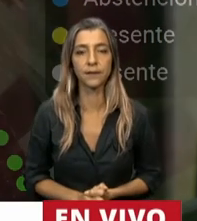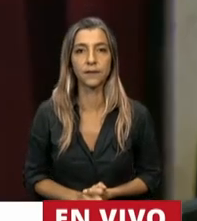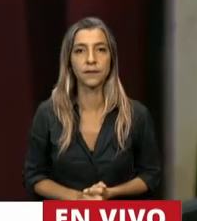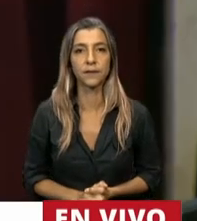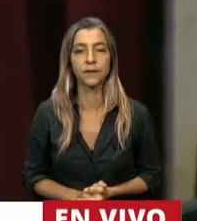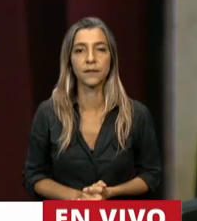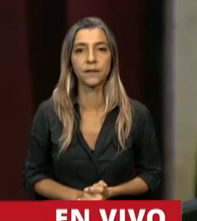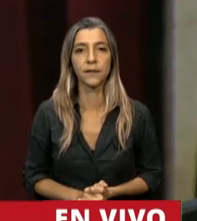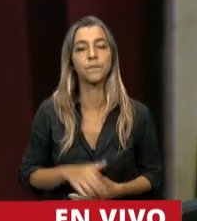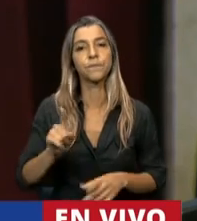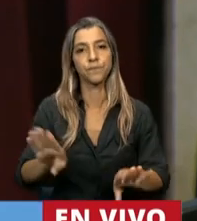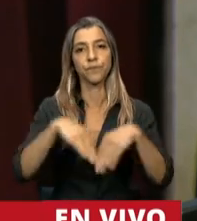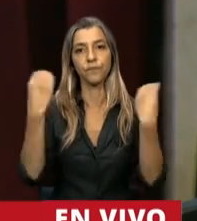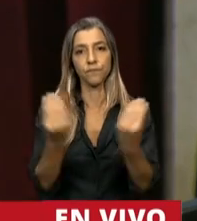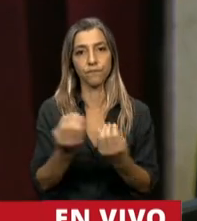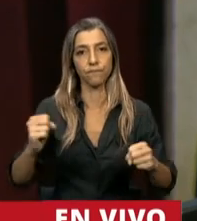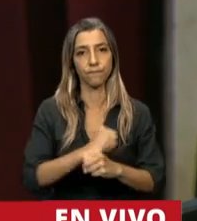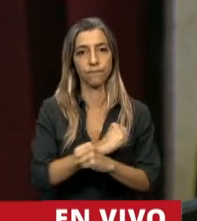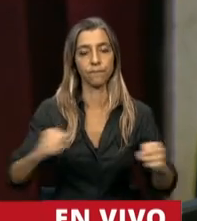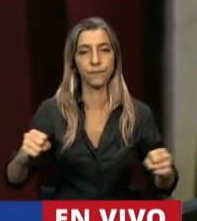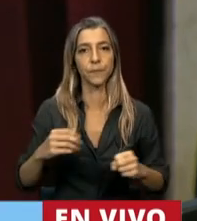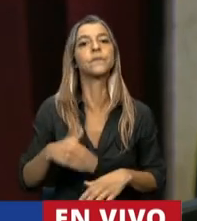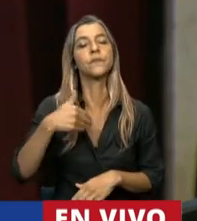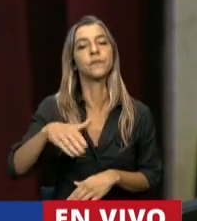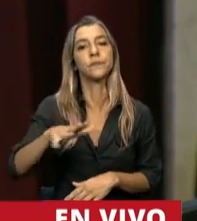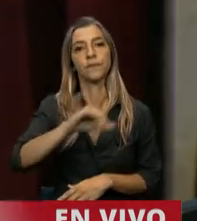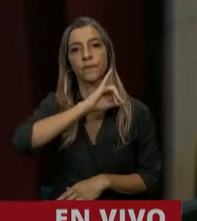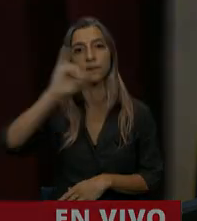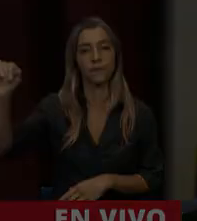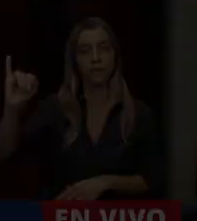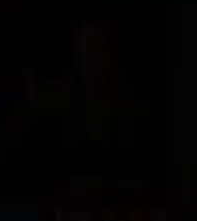Resulta afirmativo. Se comunicará al Honorable Senado. En uso...